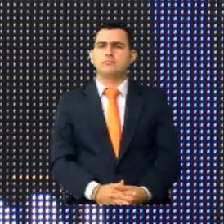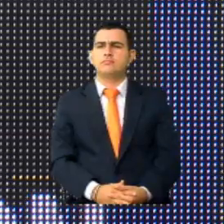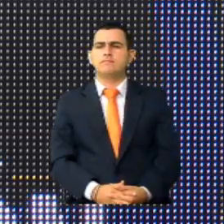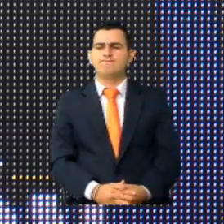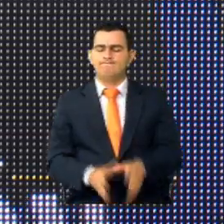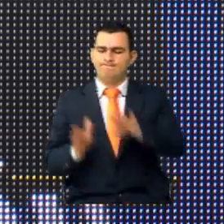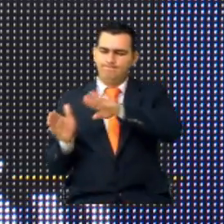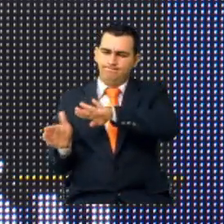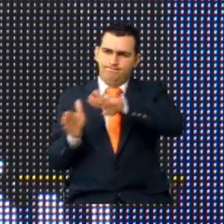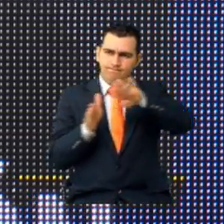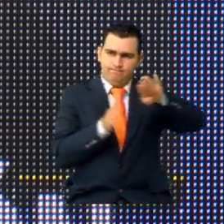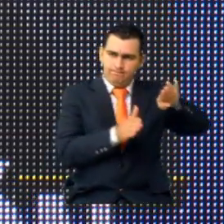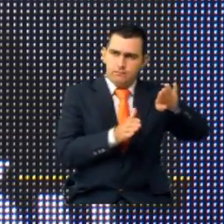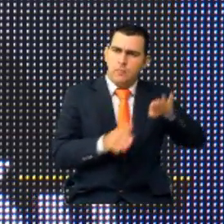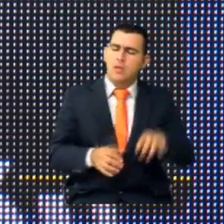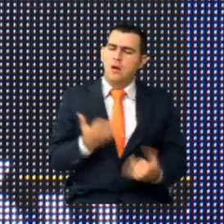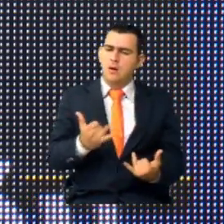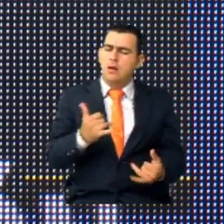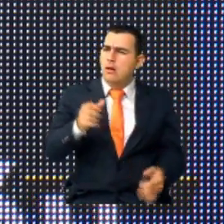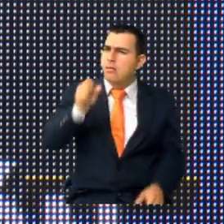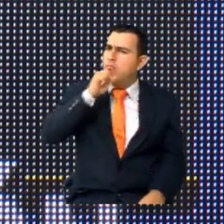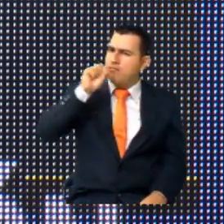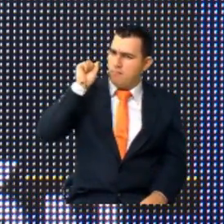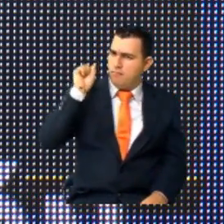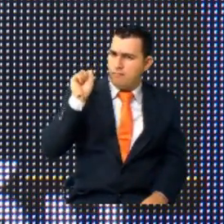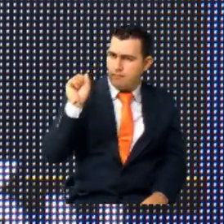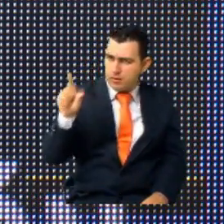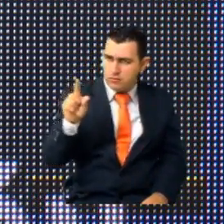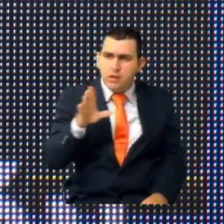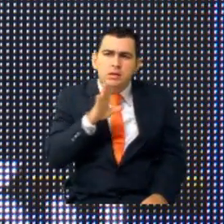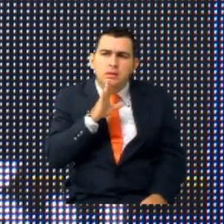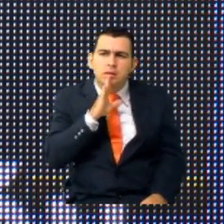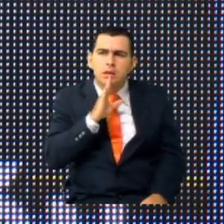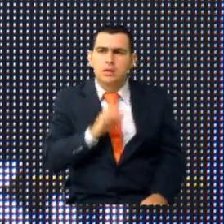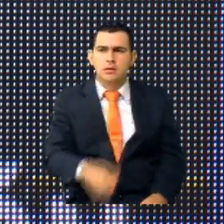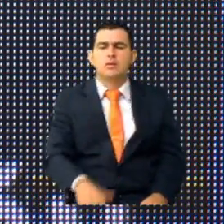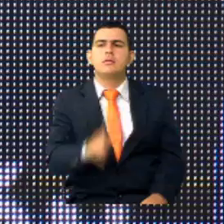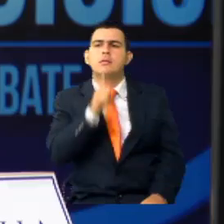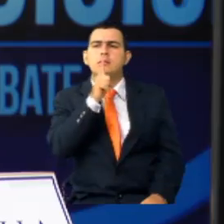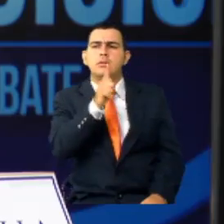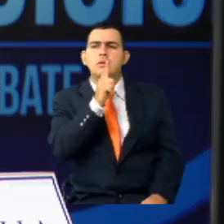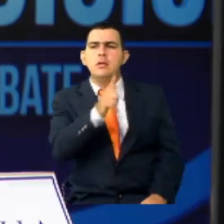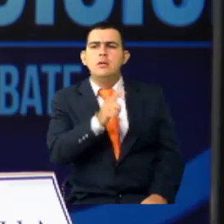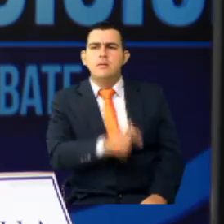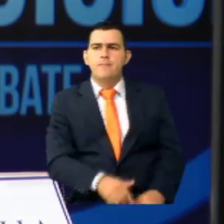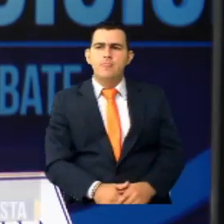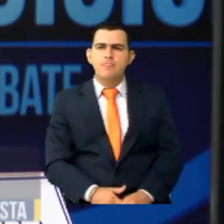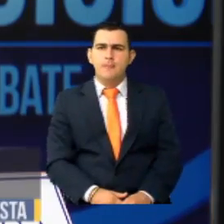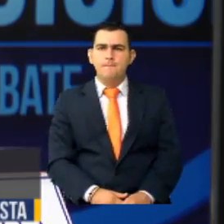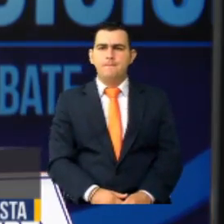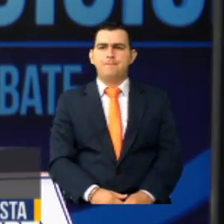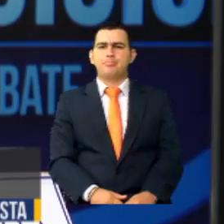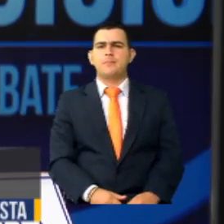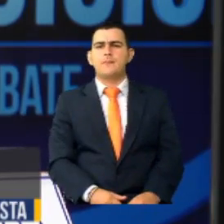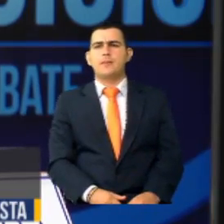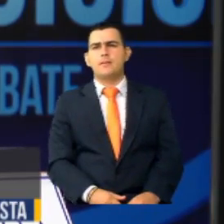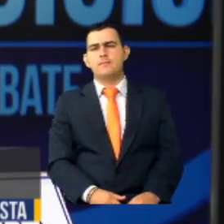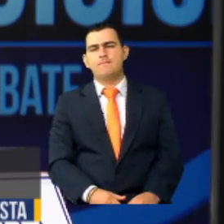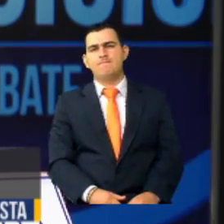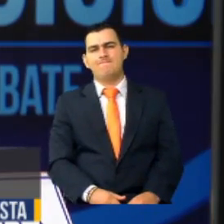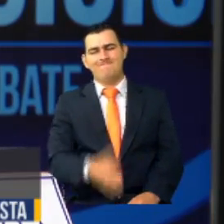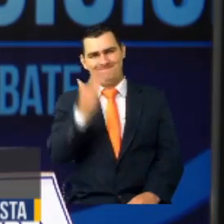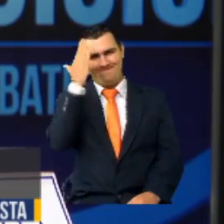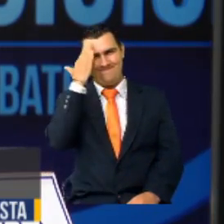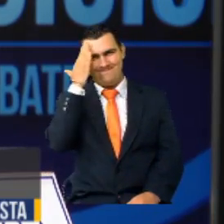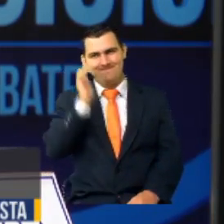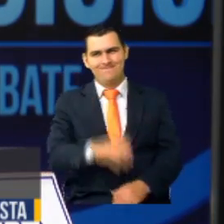para la periodista Mónica Arcella, quien le realizará la pregunta al candidato Jonathan Vázquez. Candidato, bueno, usted conoce el